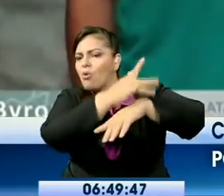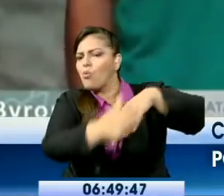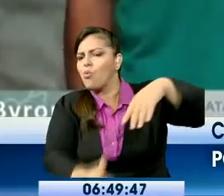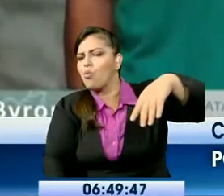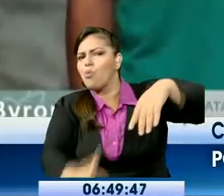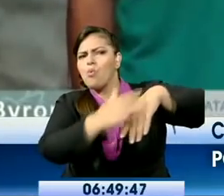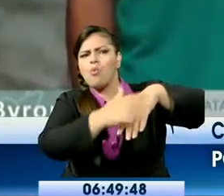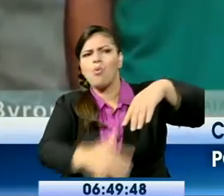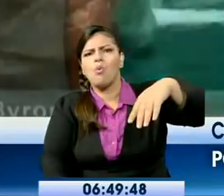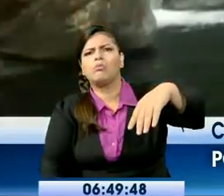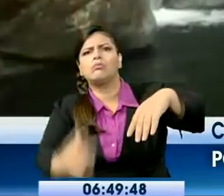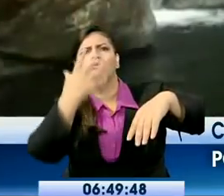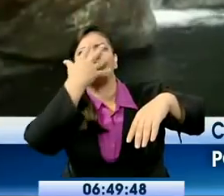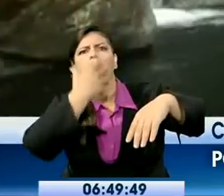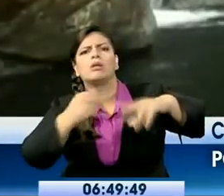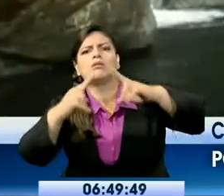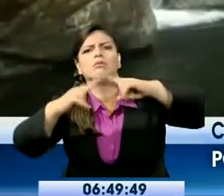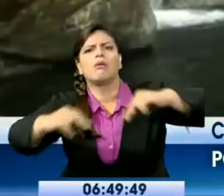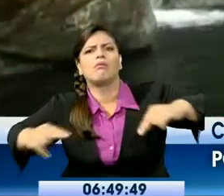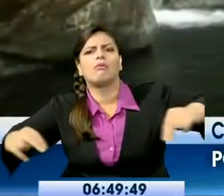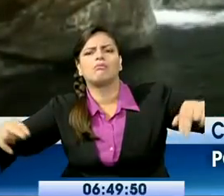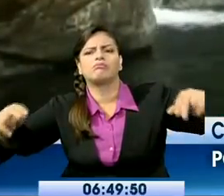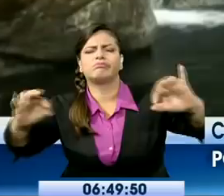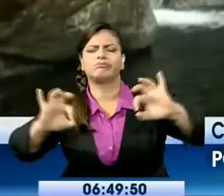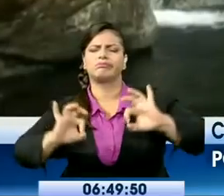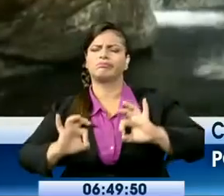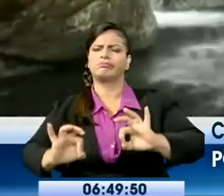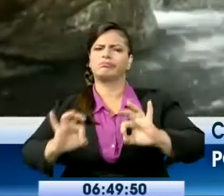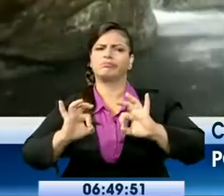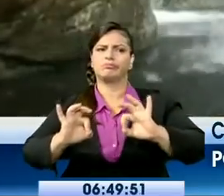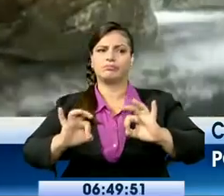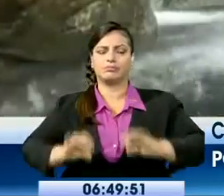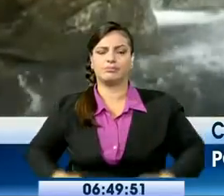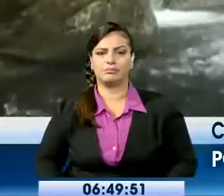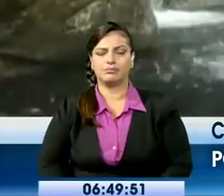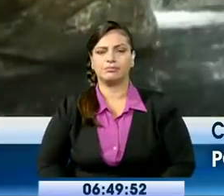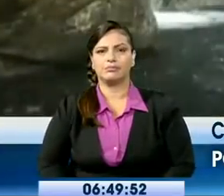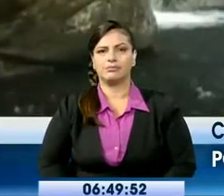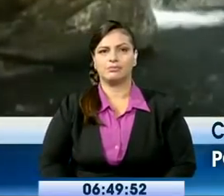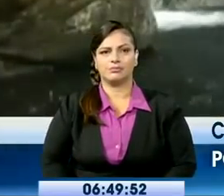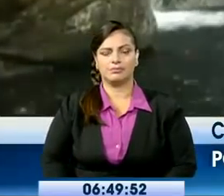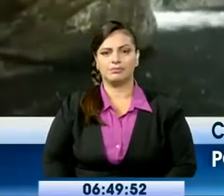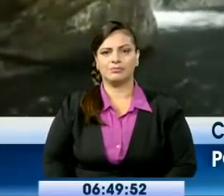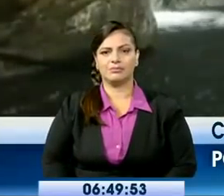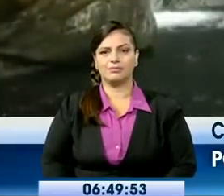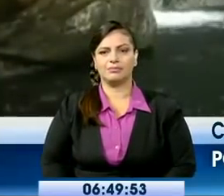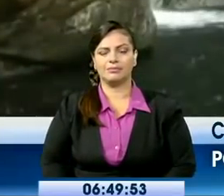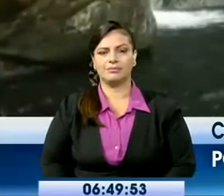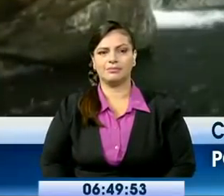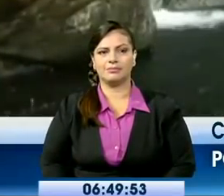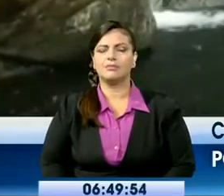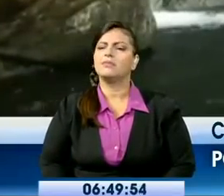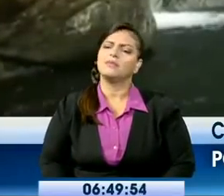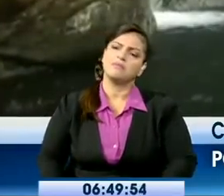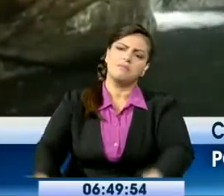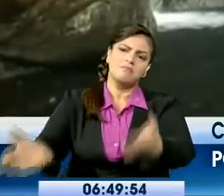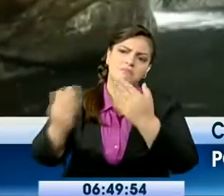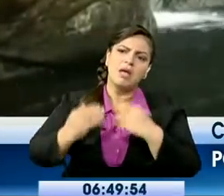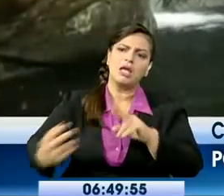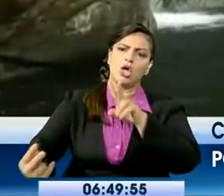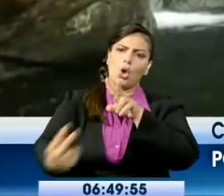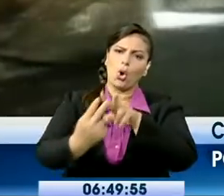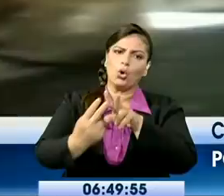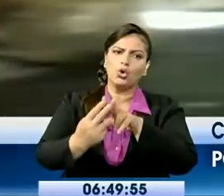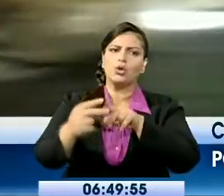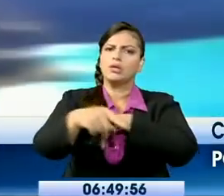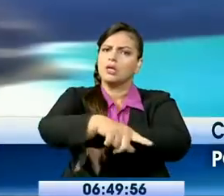algo natural y tiene mucha energía. Como guía y nativo de aquí del sector, quiero que la gente de este país conozca el sector, que venga acá,